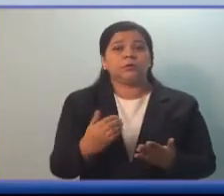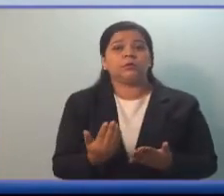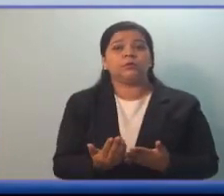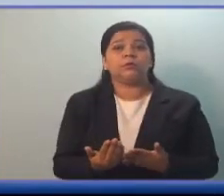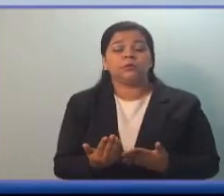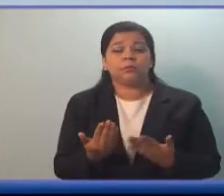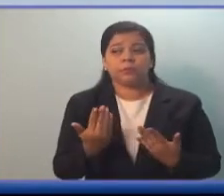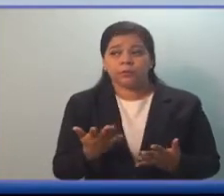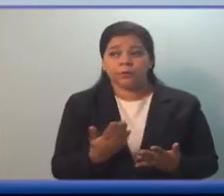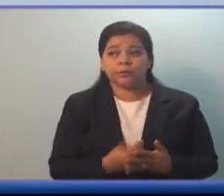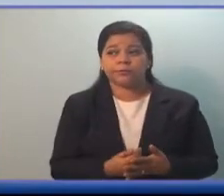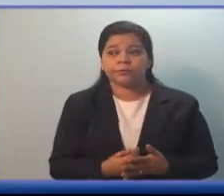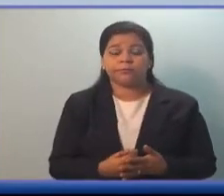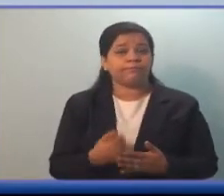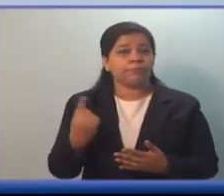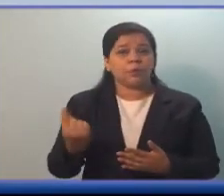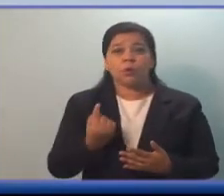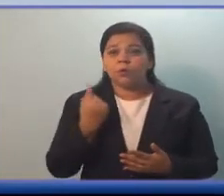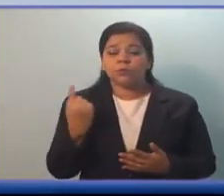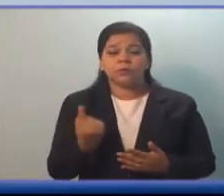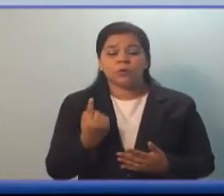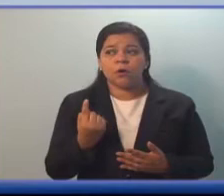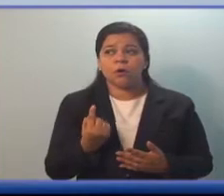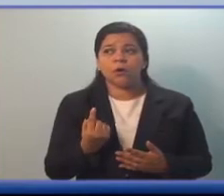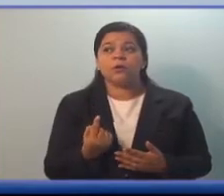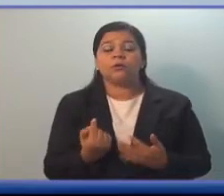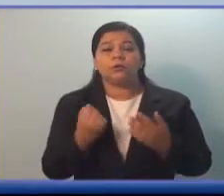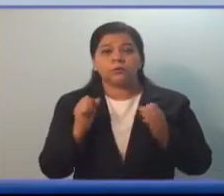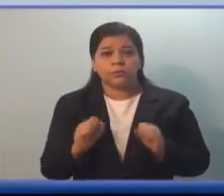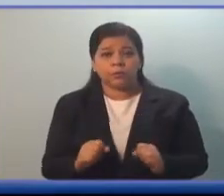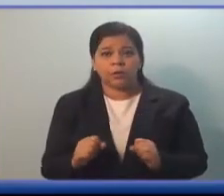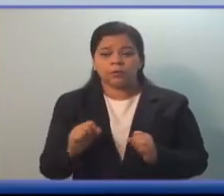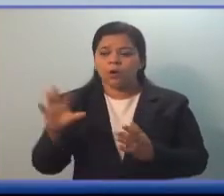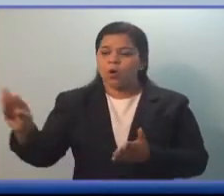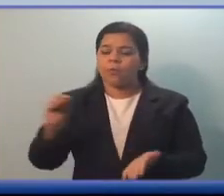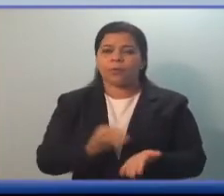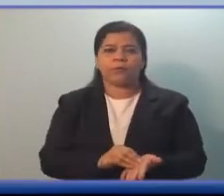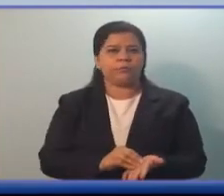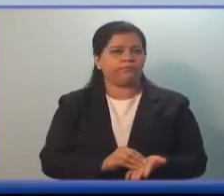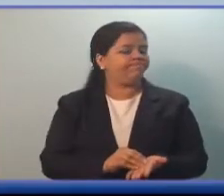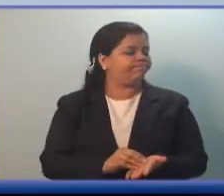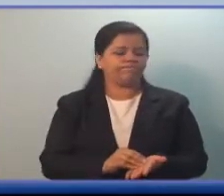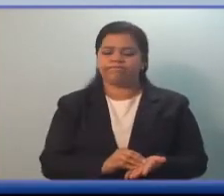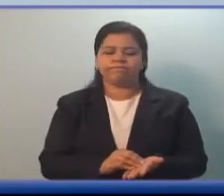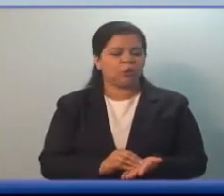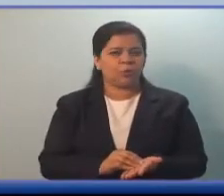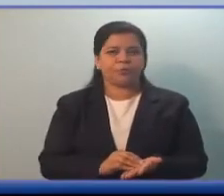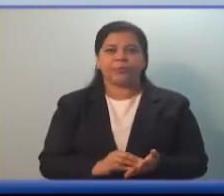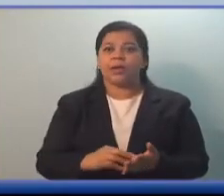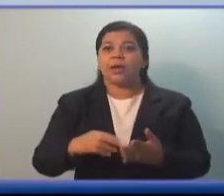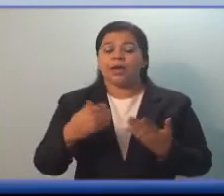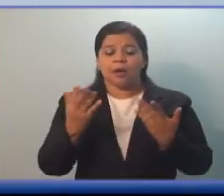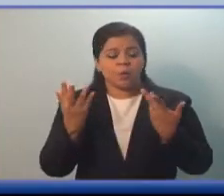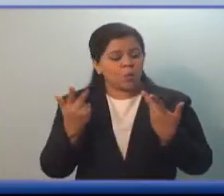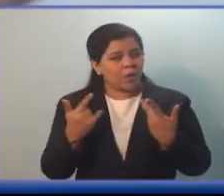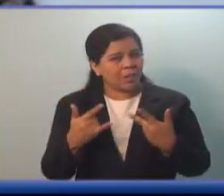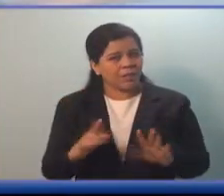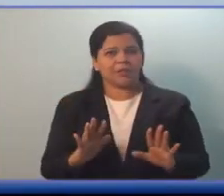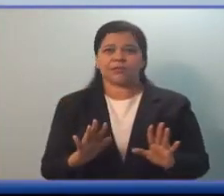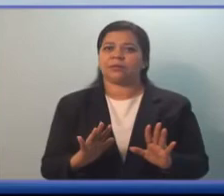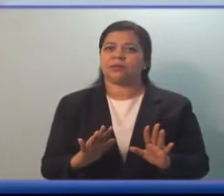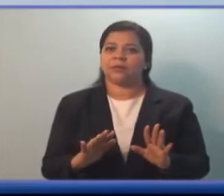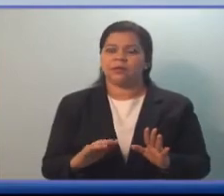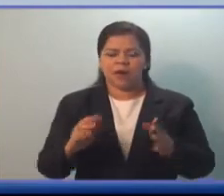una disposición no solo sea de quitar y pegar. No, la norma, cualquiera que sea,